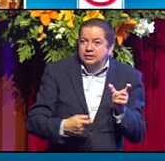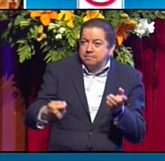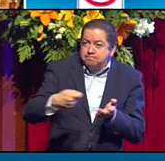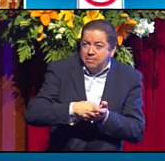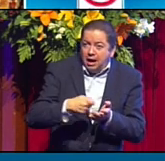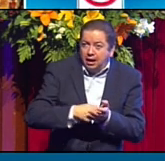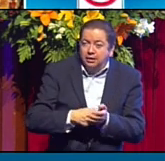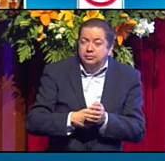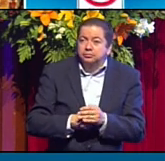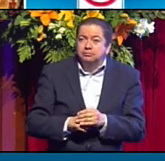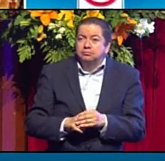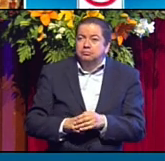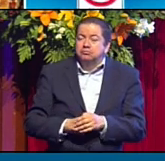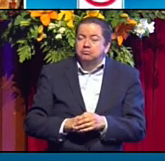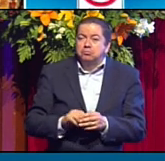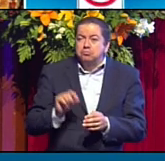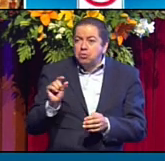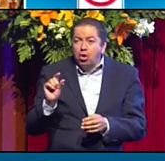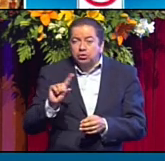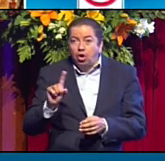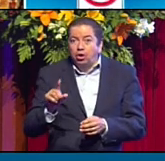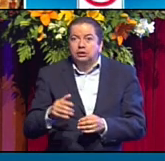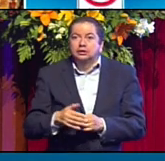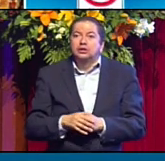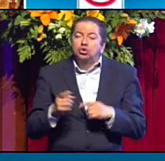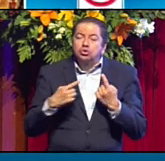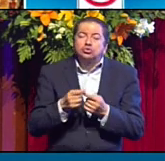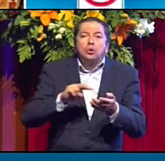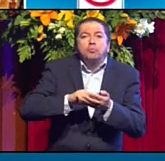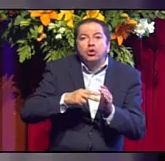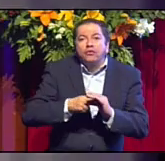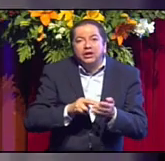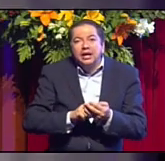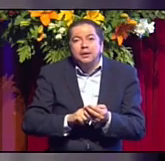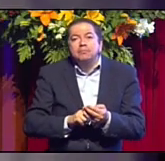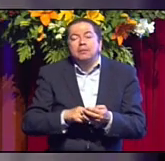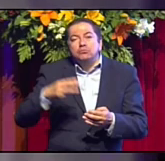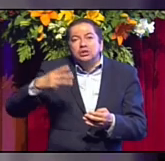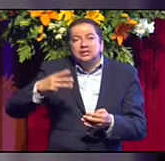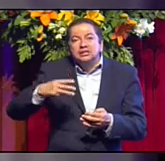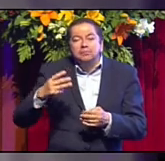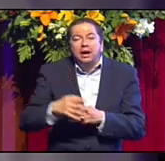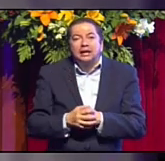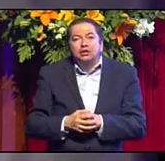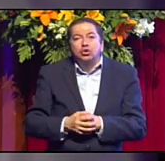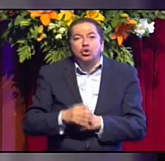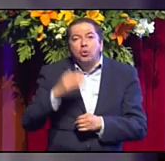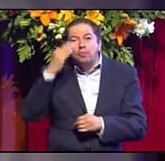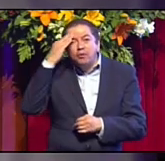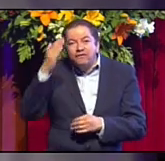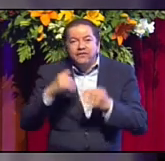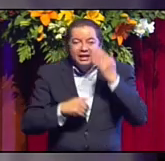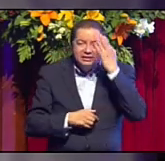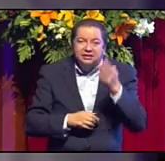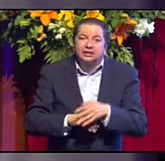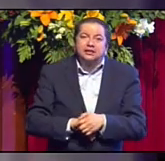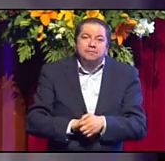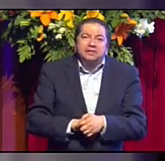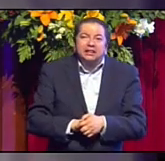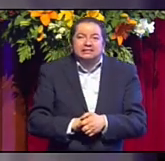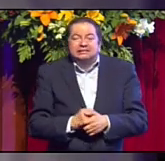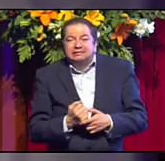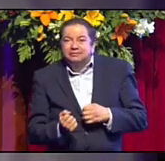paga una cantidad no menor. El problema que tenemos el municipio nuestro y todos los municipios del país, que nuestros vecinos fueron medios